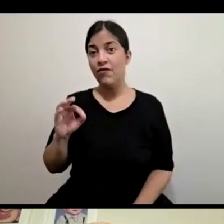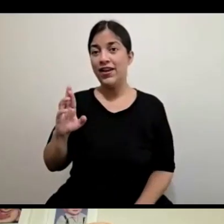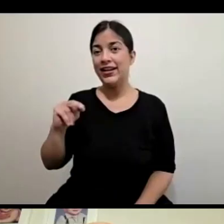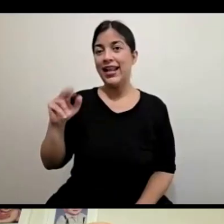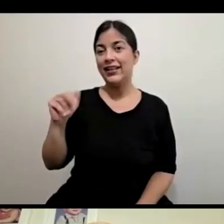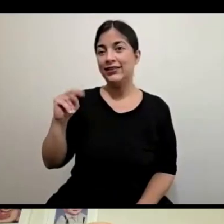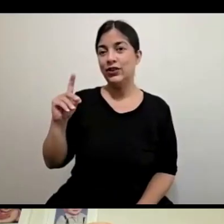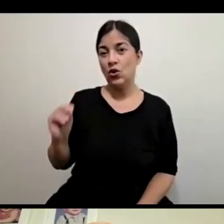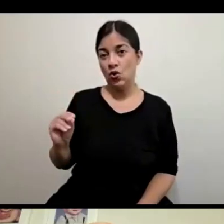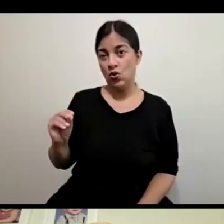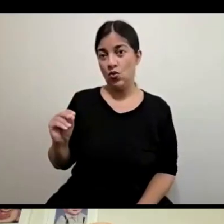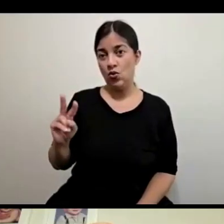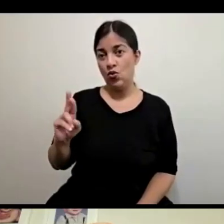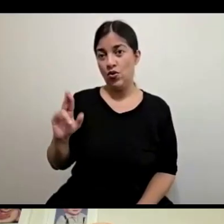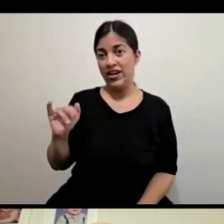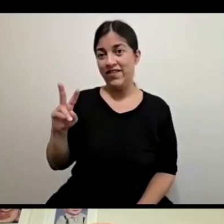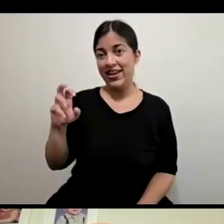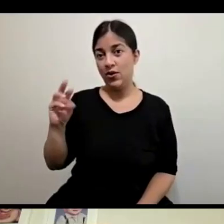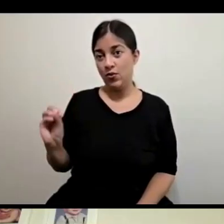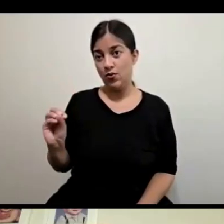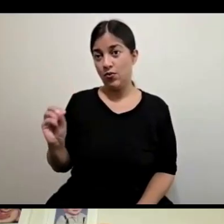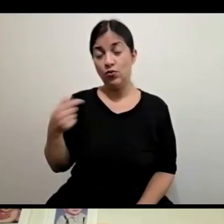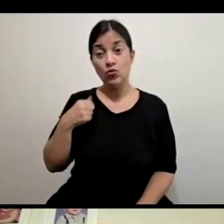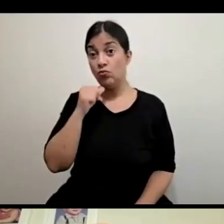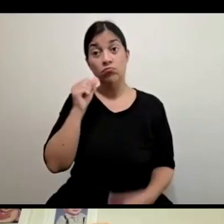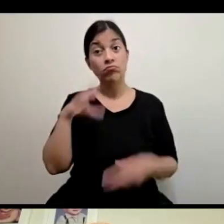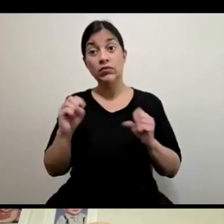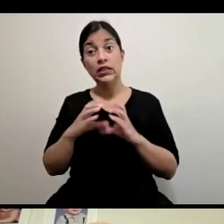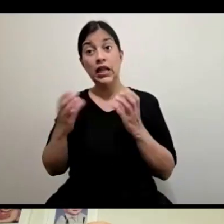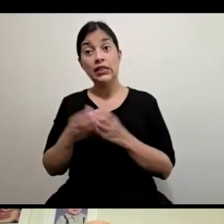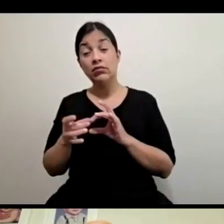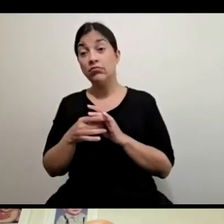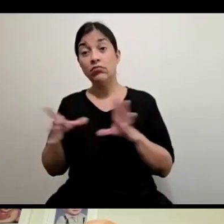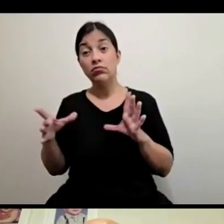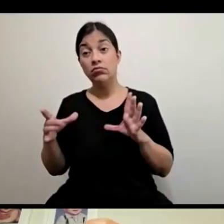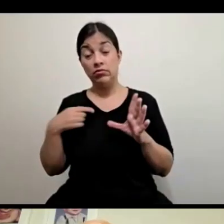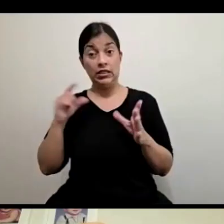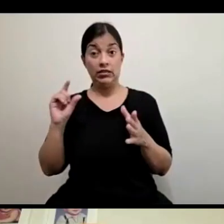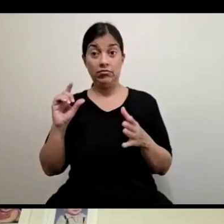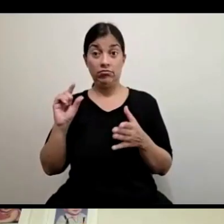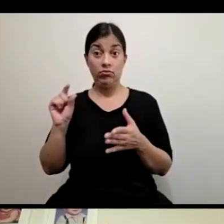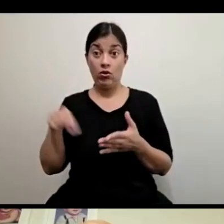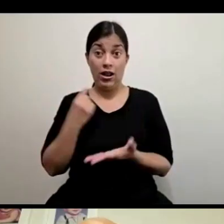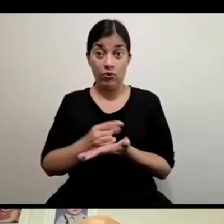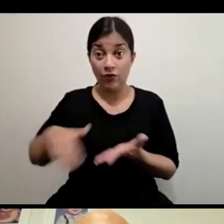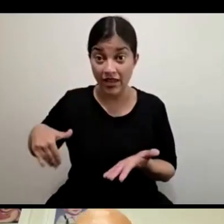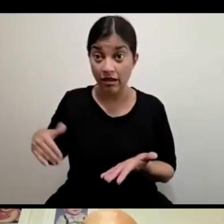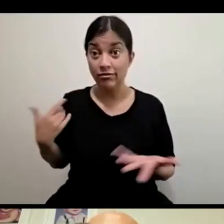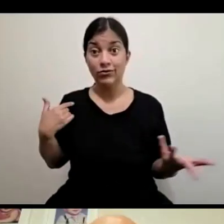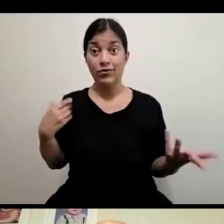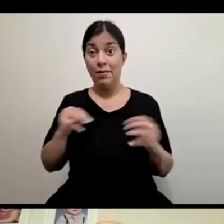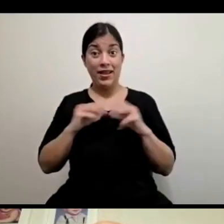porque obviamente yo no podía dar clases, cursos sin haberme graduado, y menos sin maestría ni siquiera. Ajá.